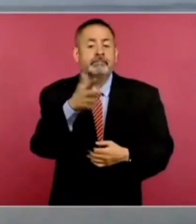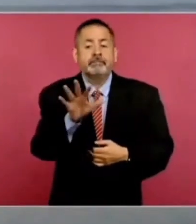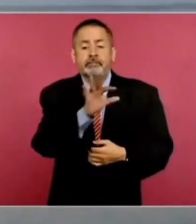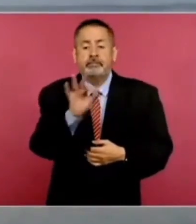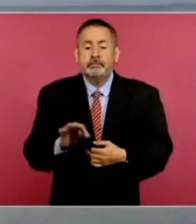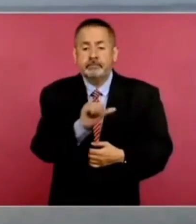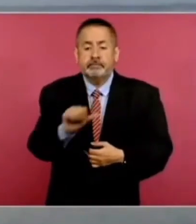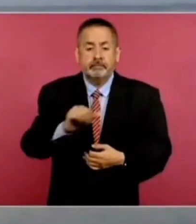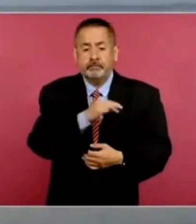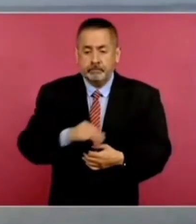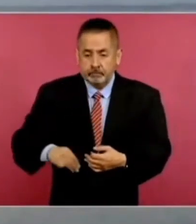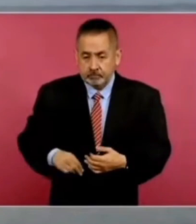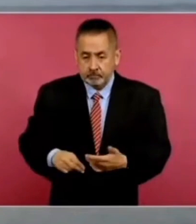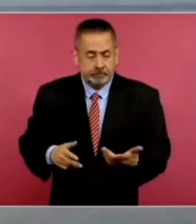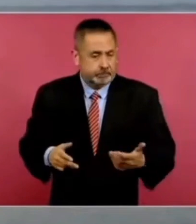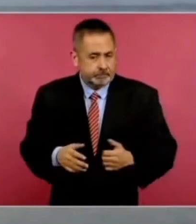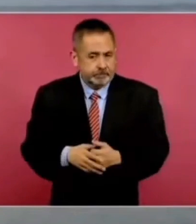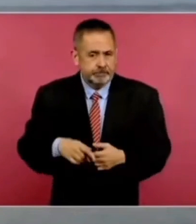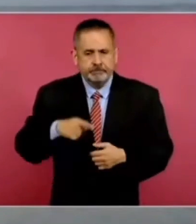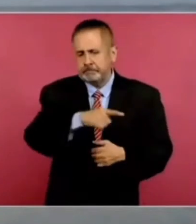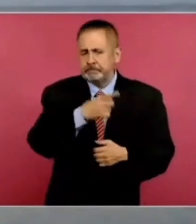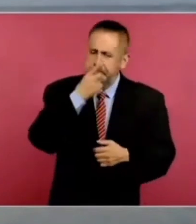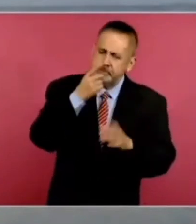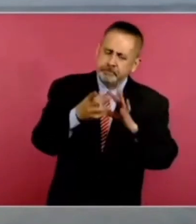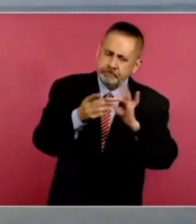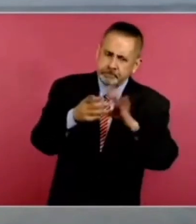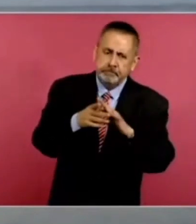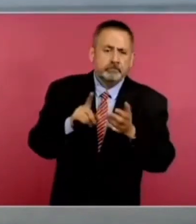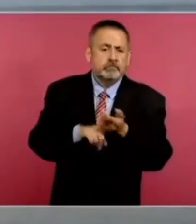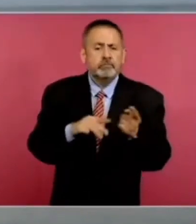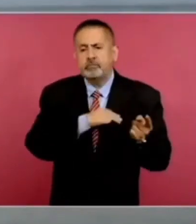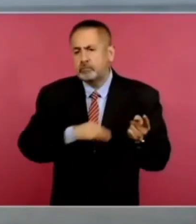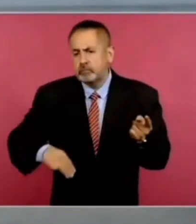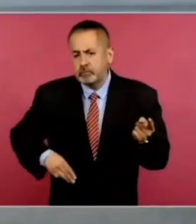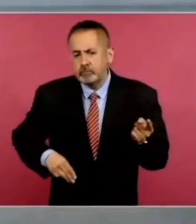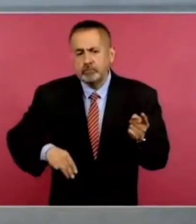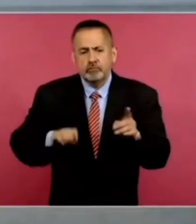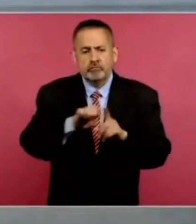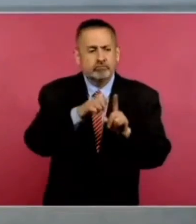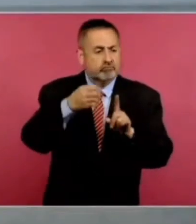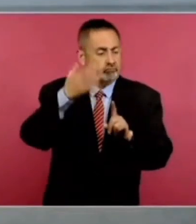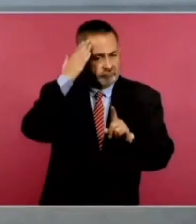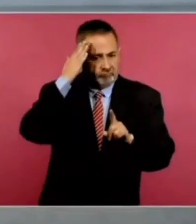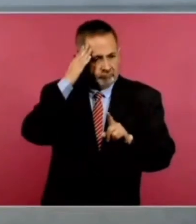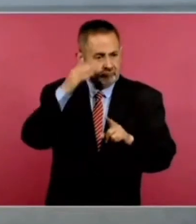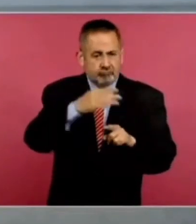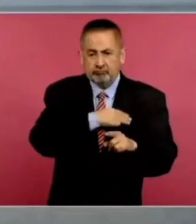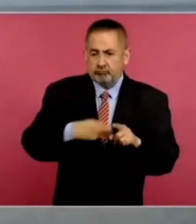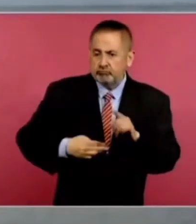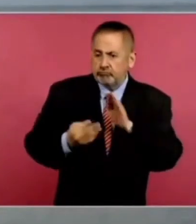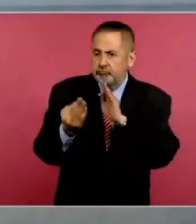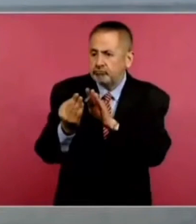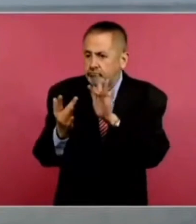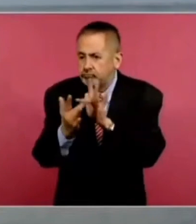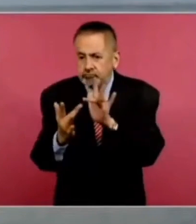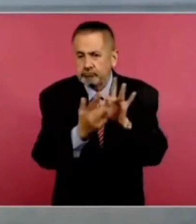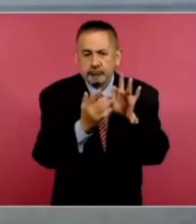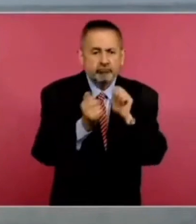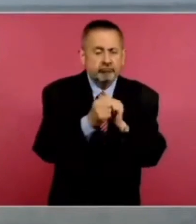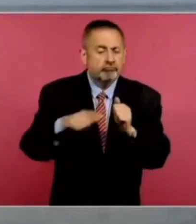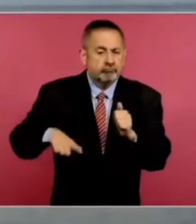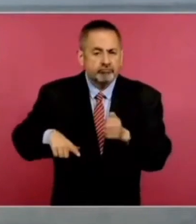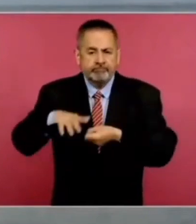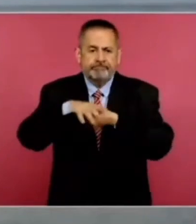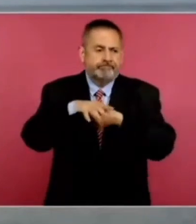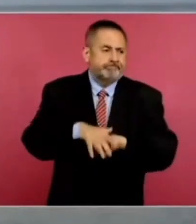10% para municipios. Lo que él argumenta es que los municipios, como el orden de gobierno más cercano a la gente, son los que reciben la